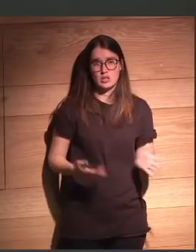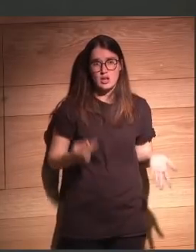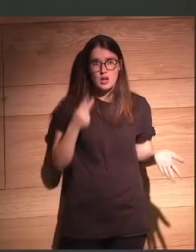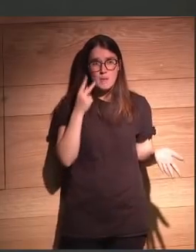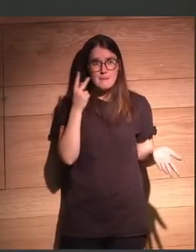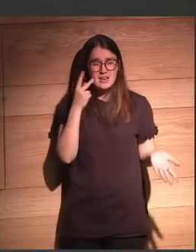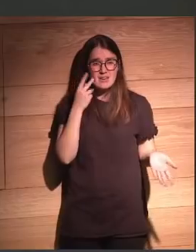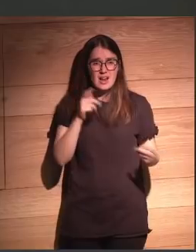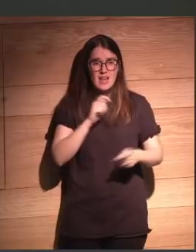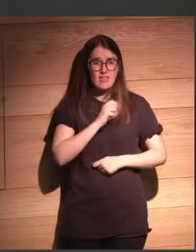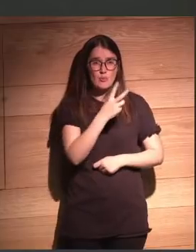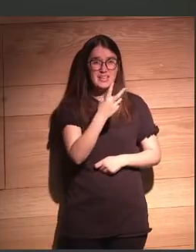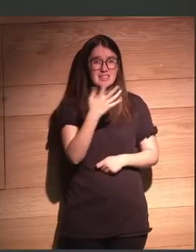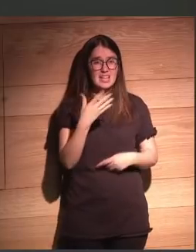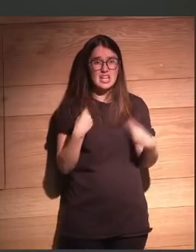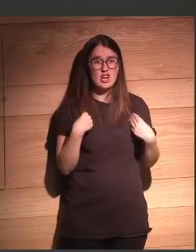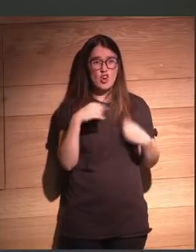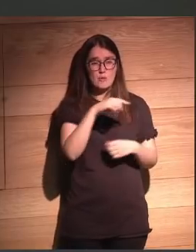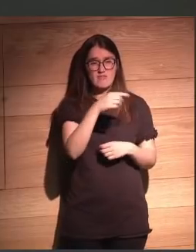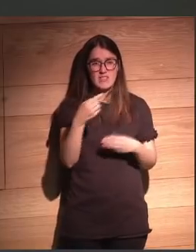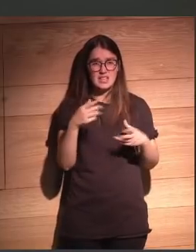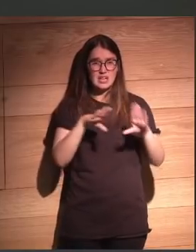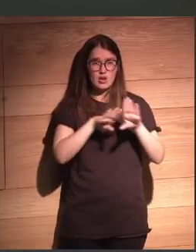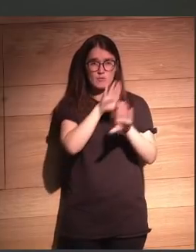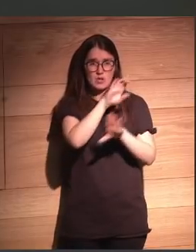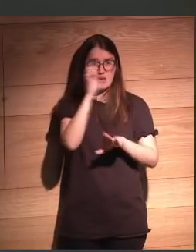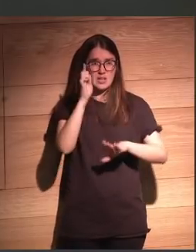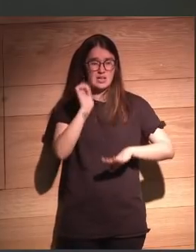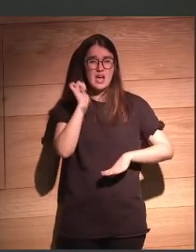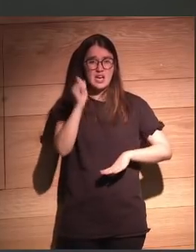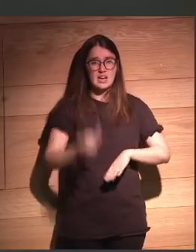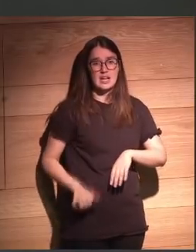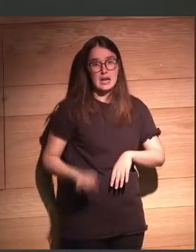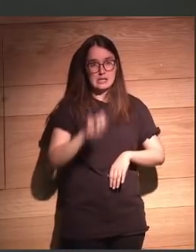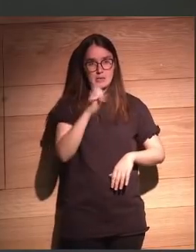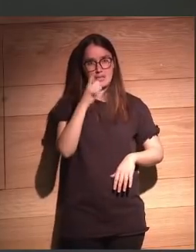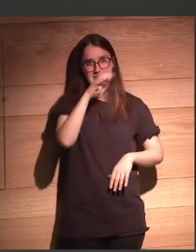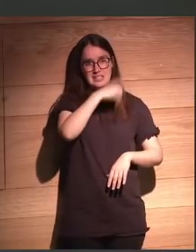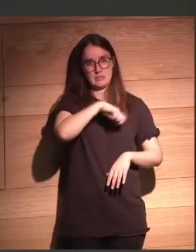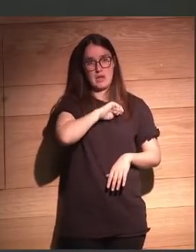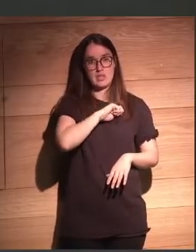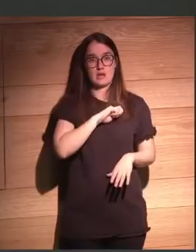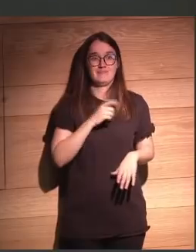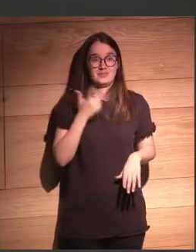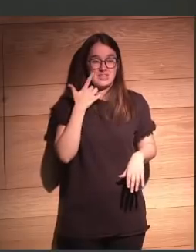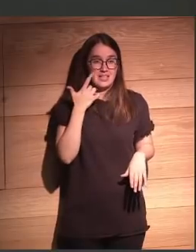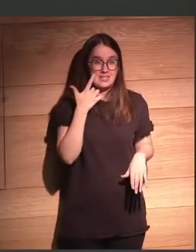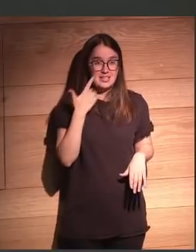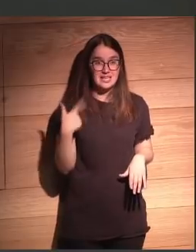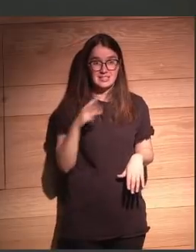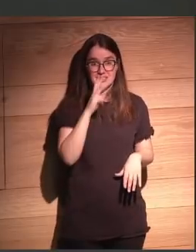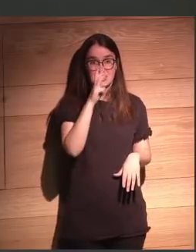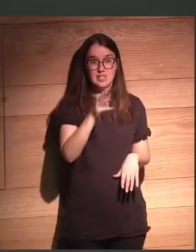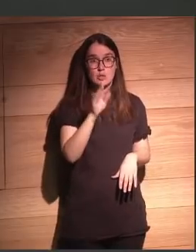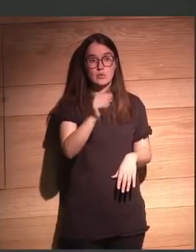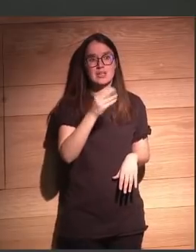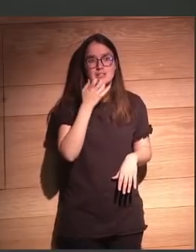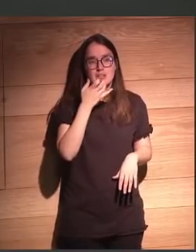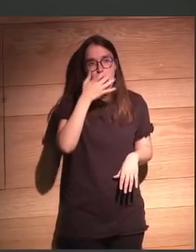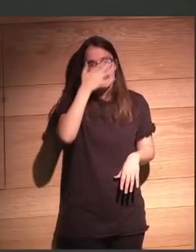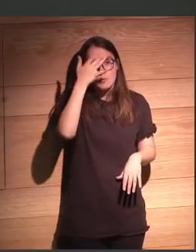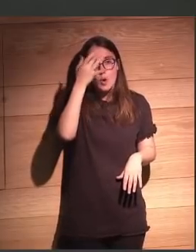Bankia 25 viviendas a la Comunidad de Madrid, que es una de las más ricas de este país. Imaginaros, ¿no? Ya llevamos 3 años preguntándoles si por fin